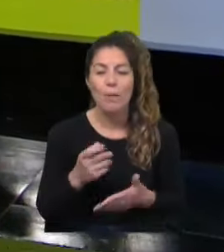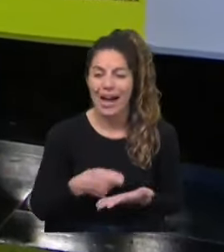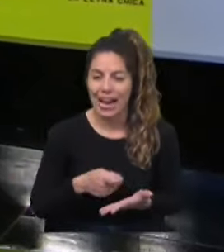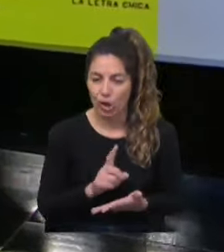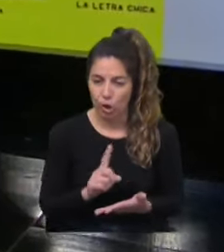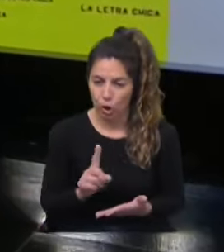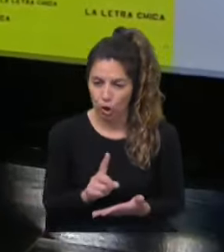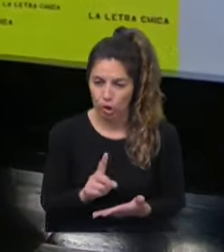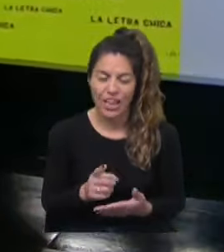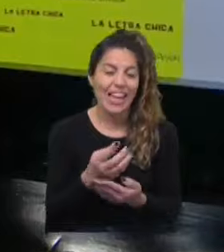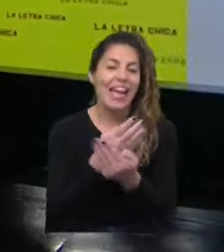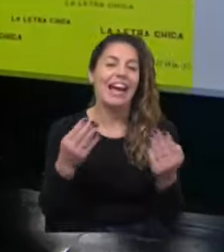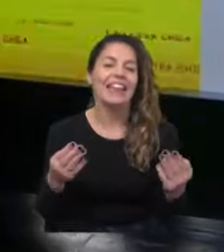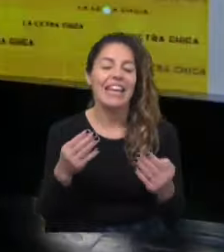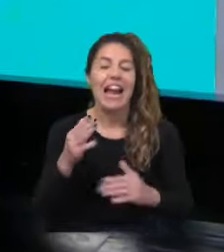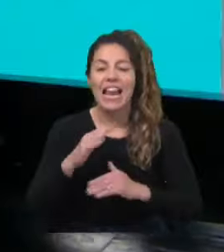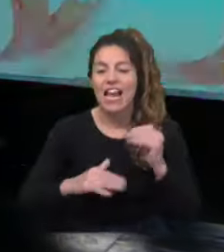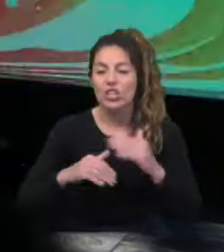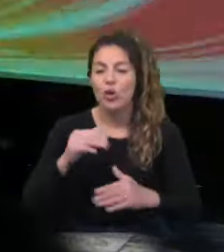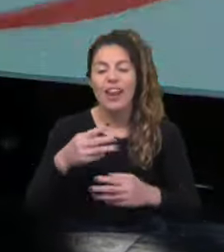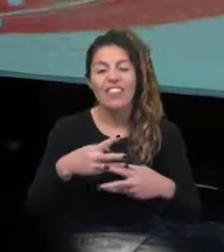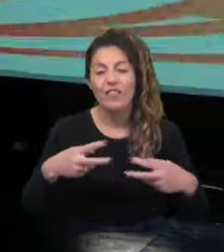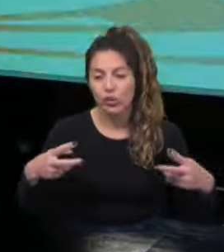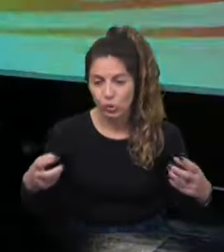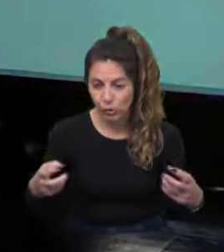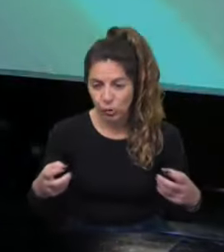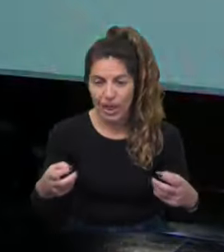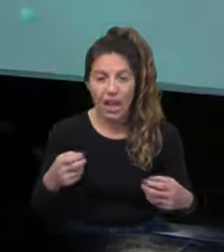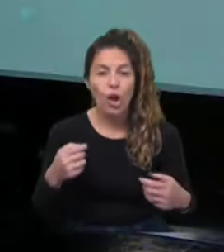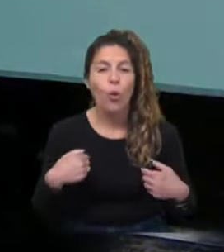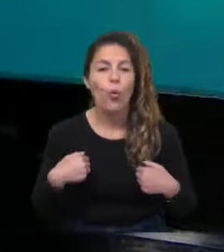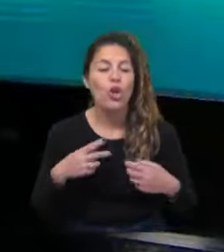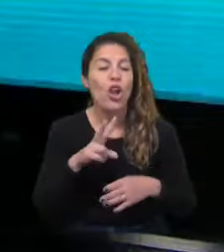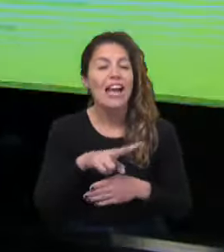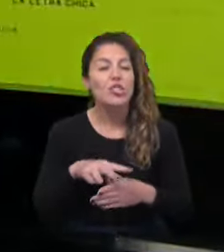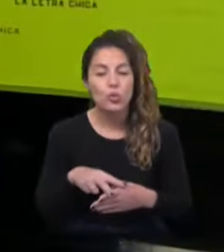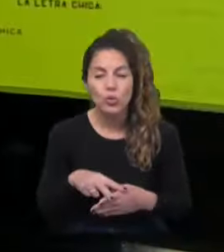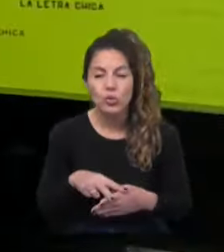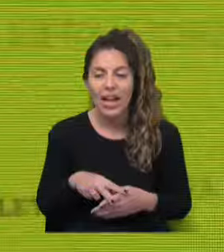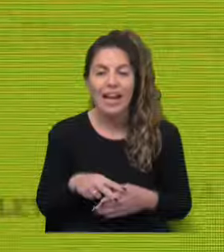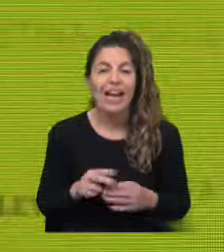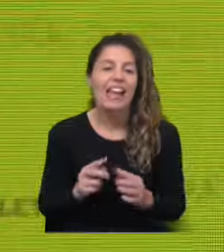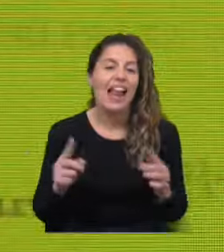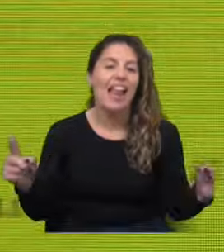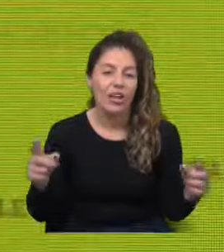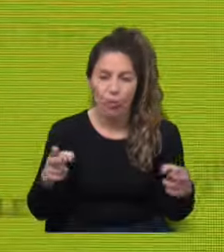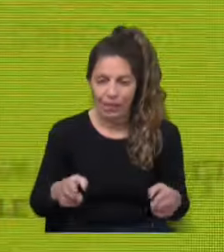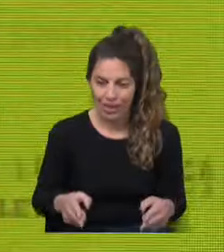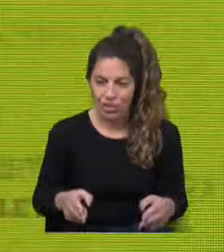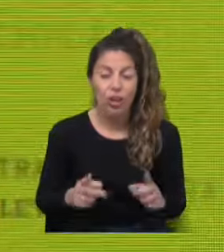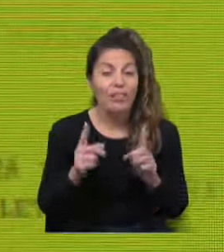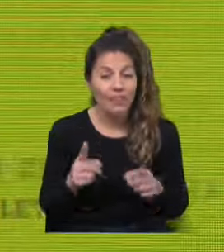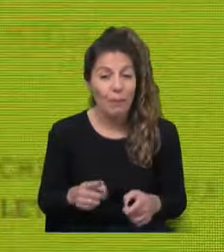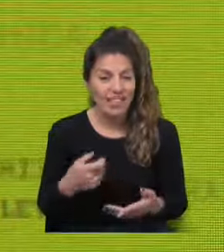porque en general las obras de infraestructura, que uno las usa en el largo plazo, también